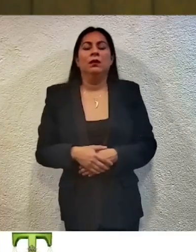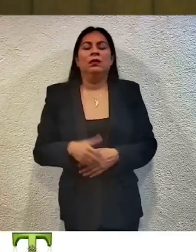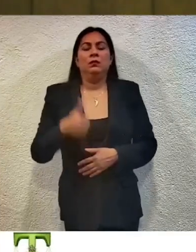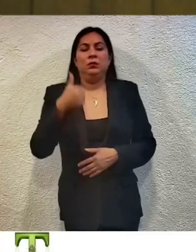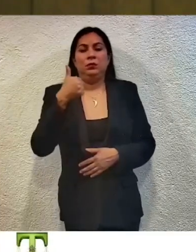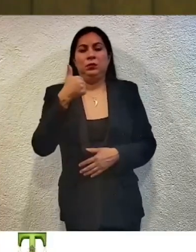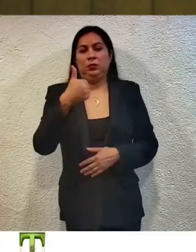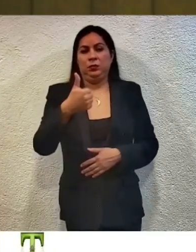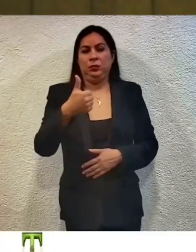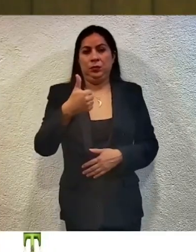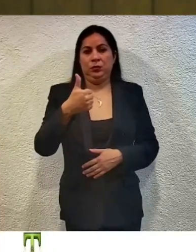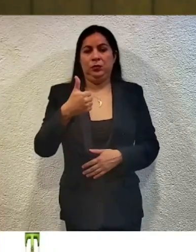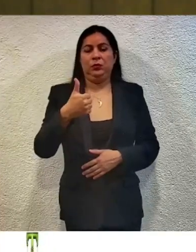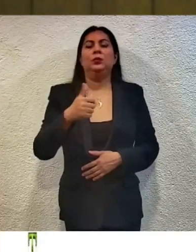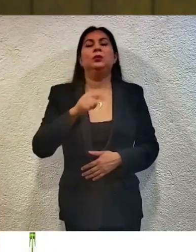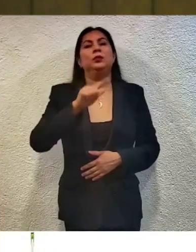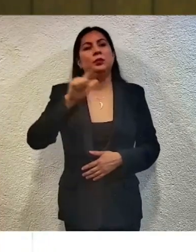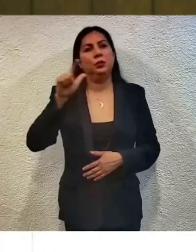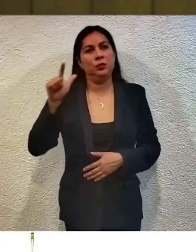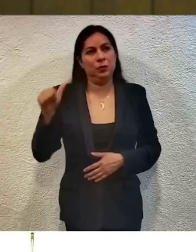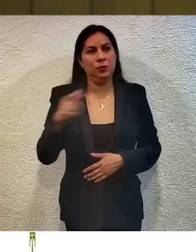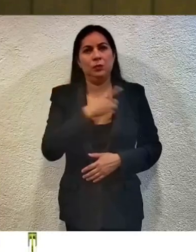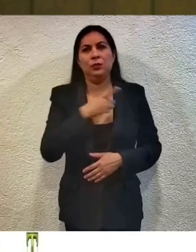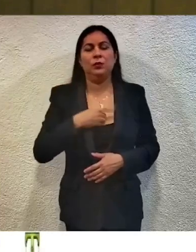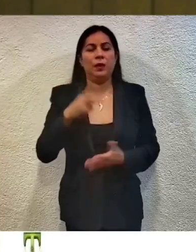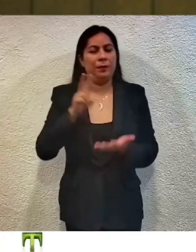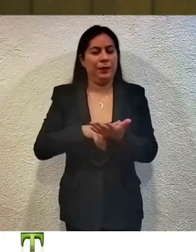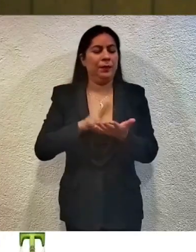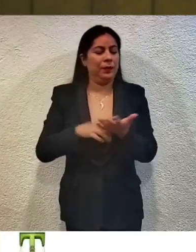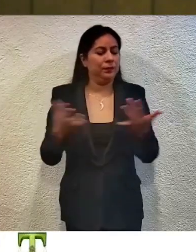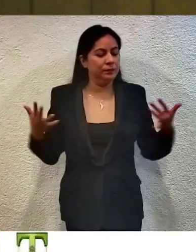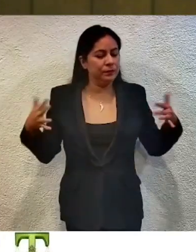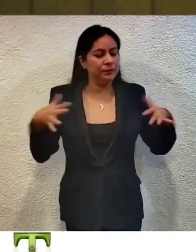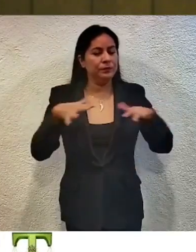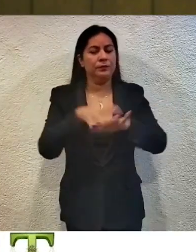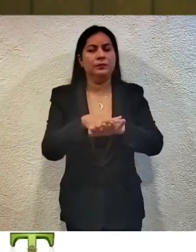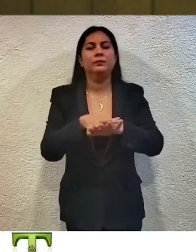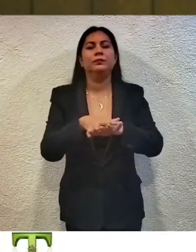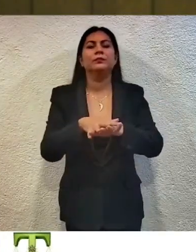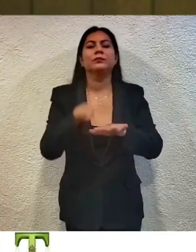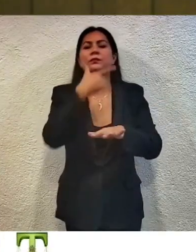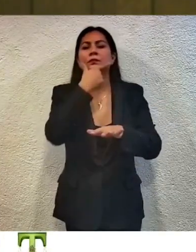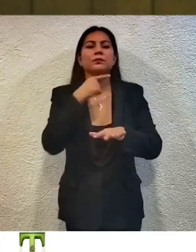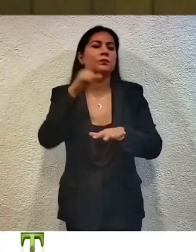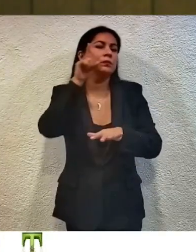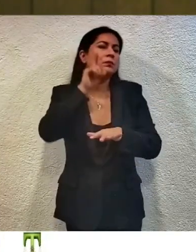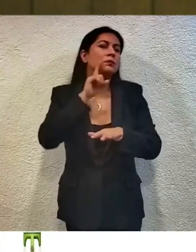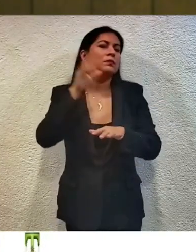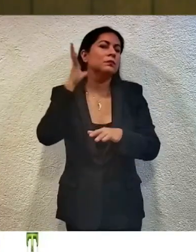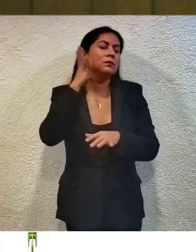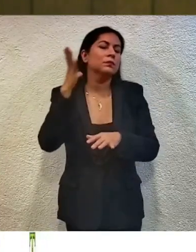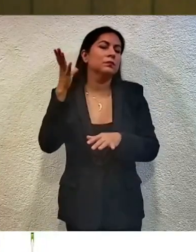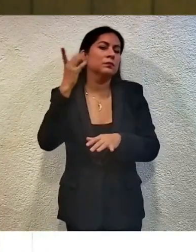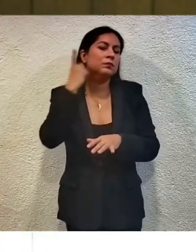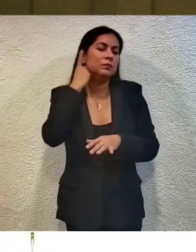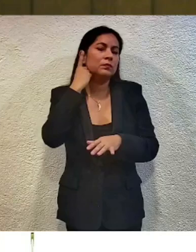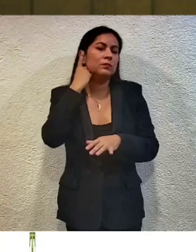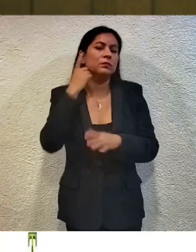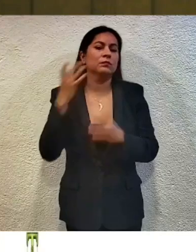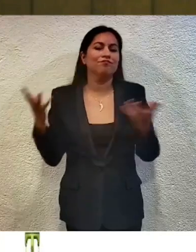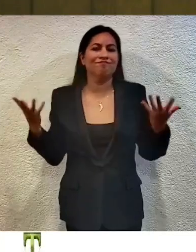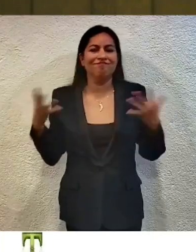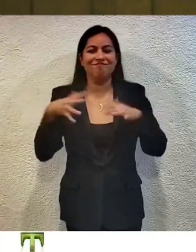6. Posteriormente, se deberá verificar la integración de géneros del Congreso en su